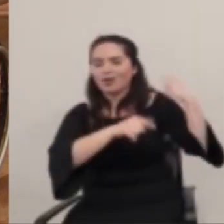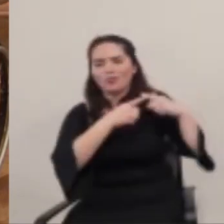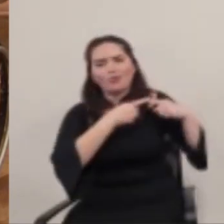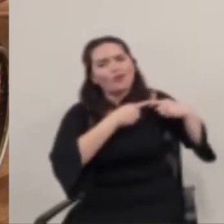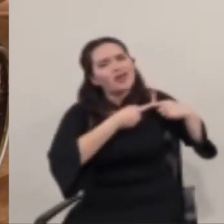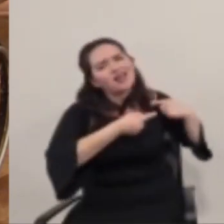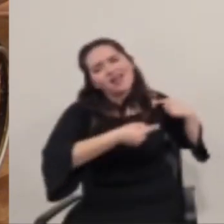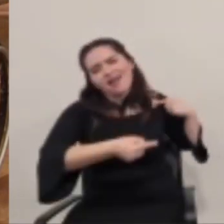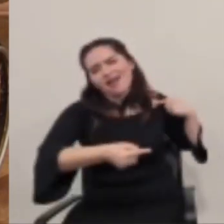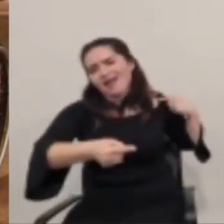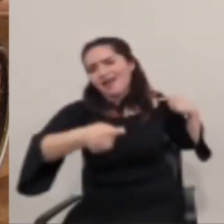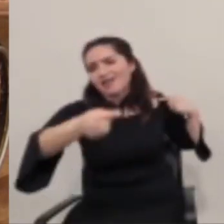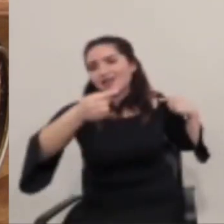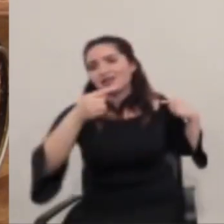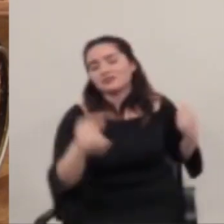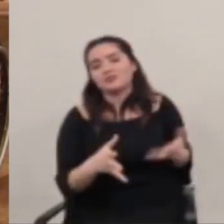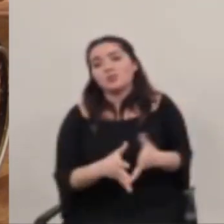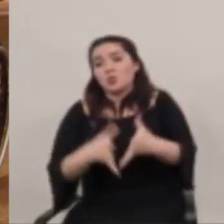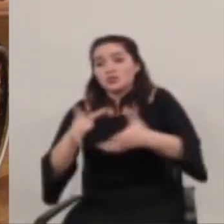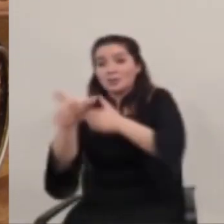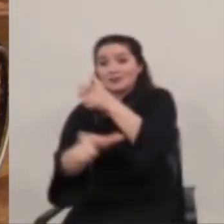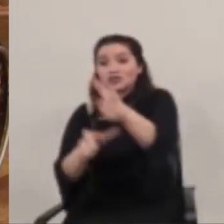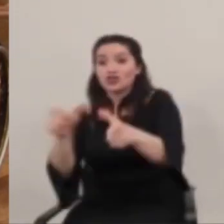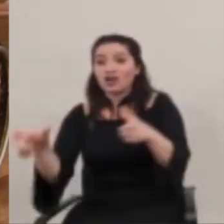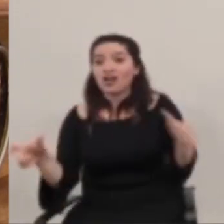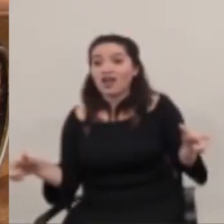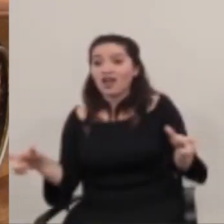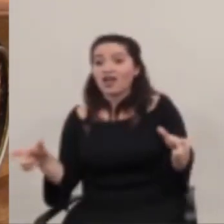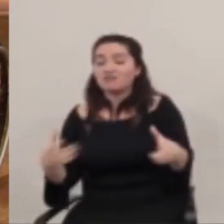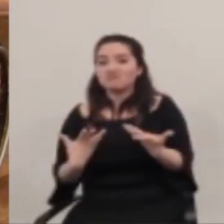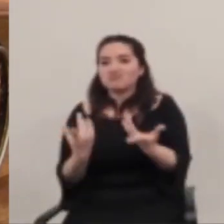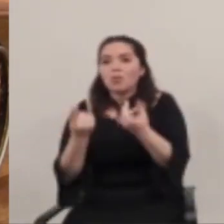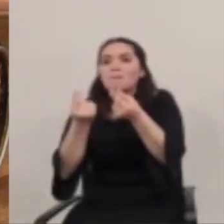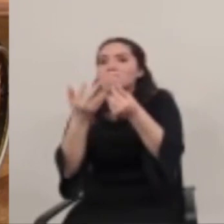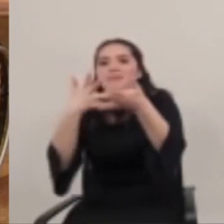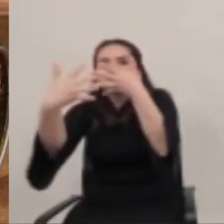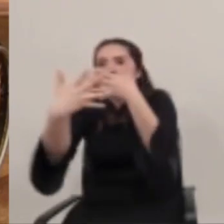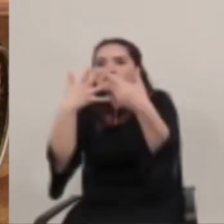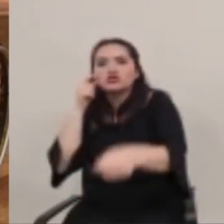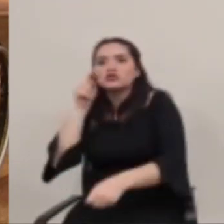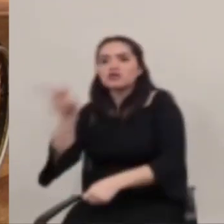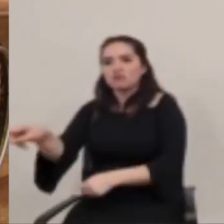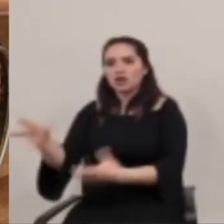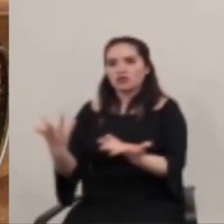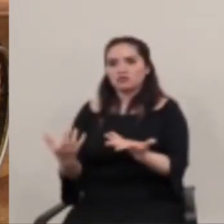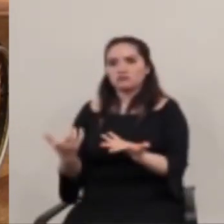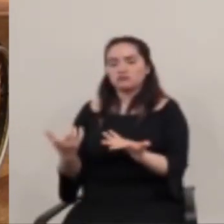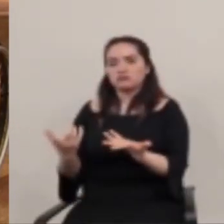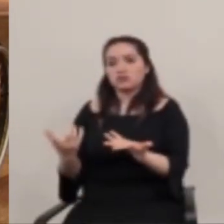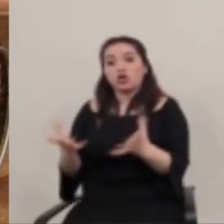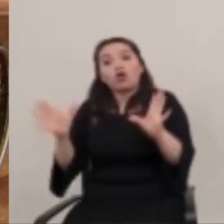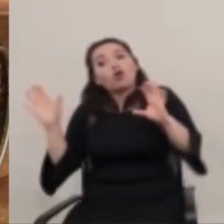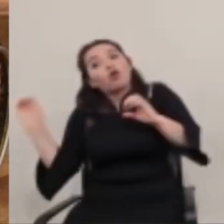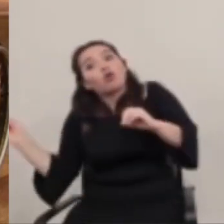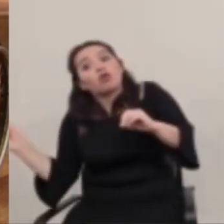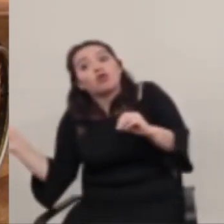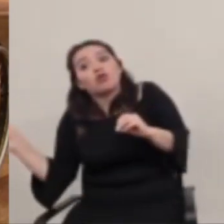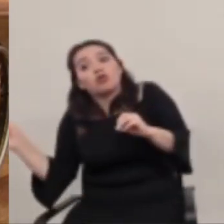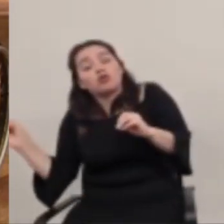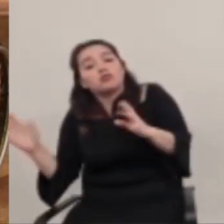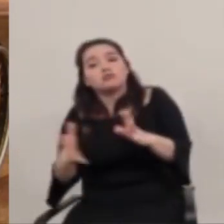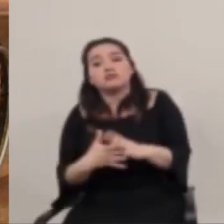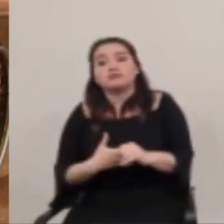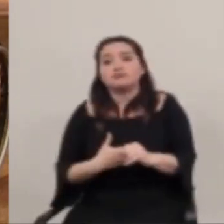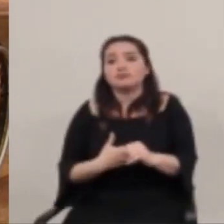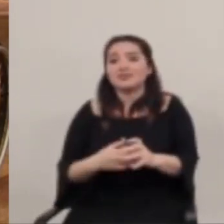larga de muchas personas que fueron invisibilizadas o su